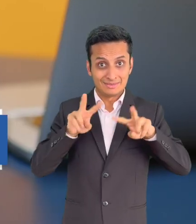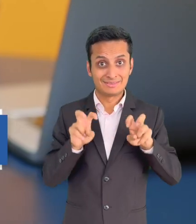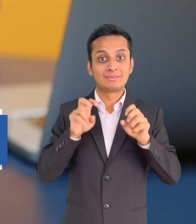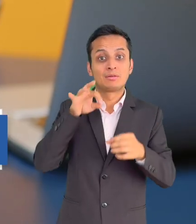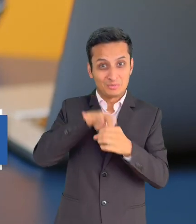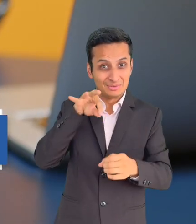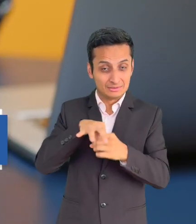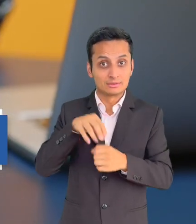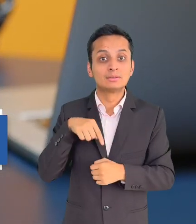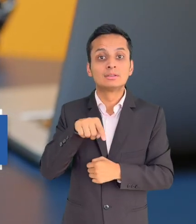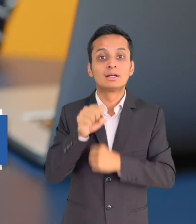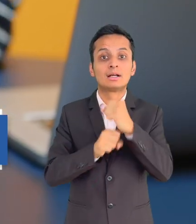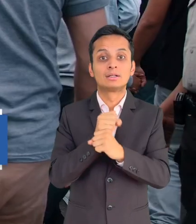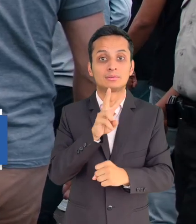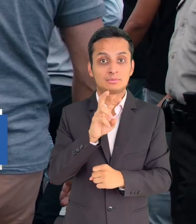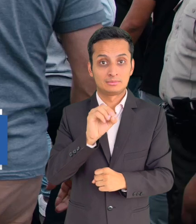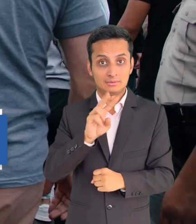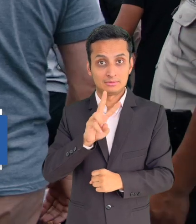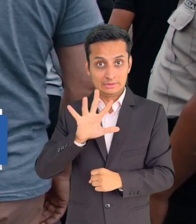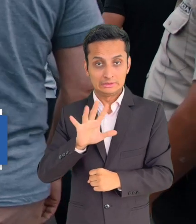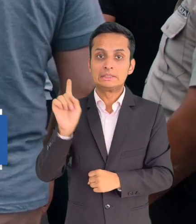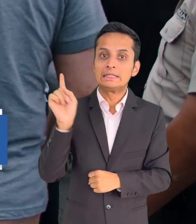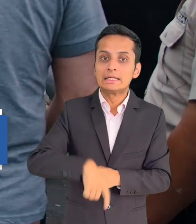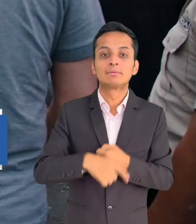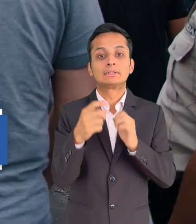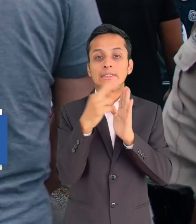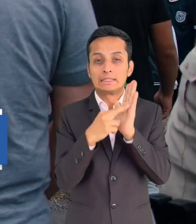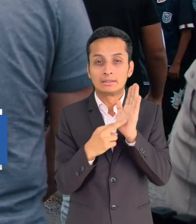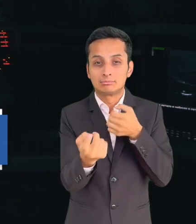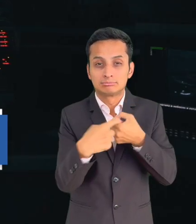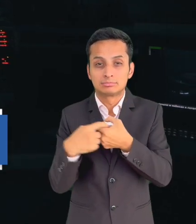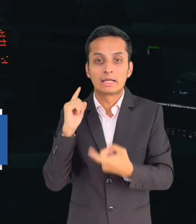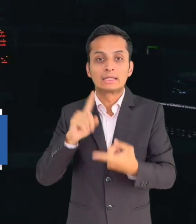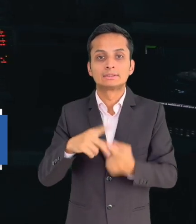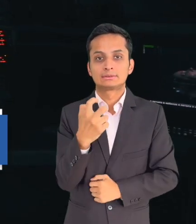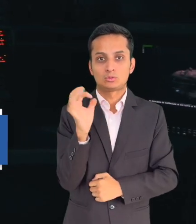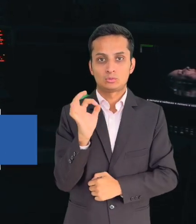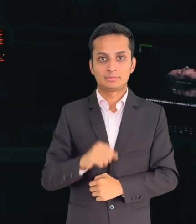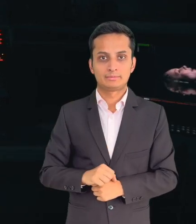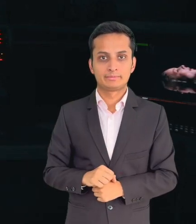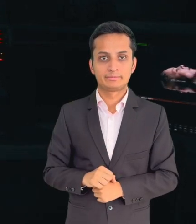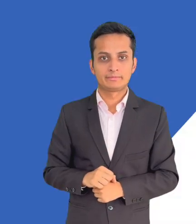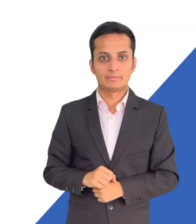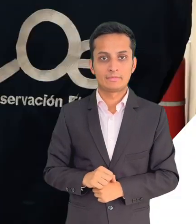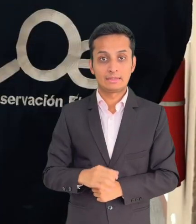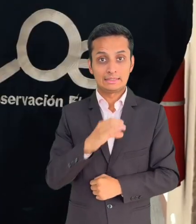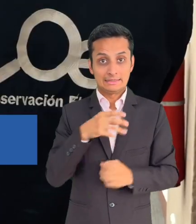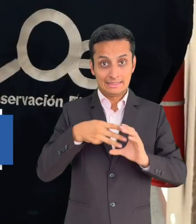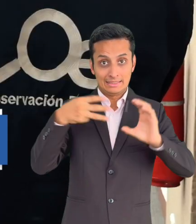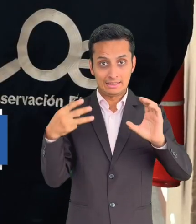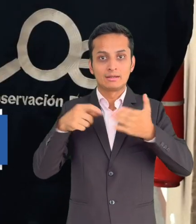proveedores de promoción elector en las elecciones generales 2025 deberán registrarse hasta el 13 de octubre